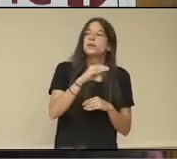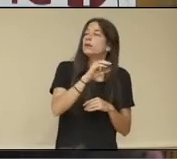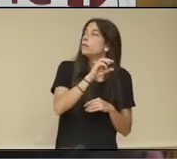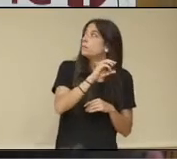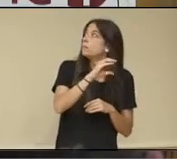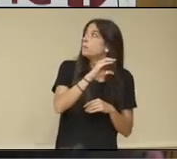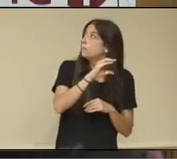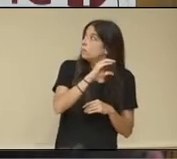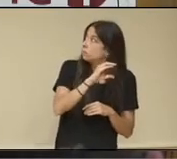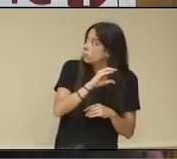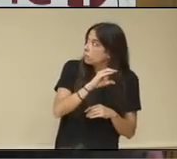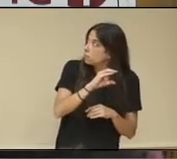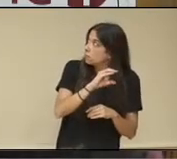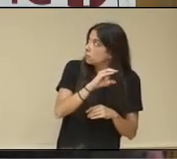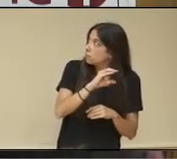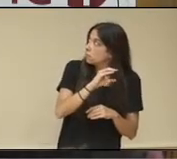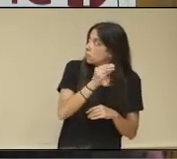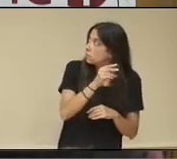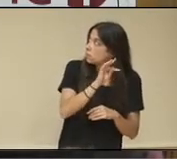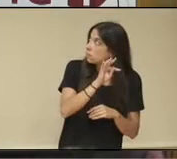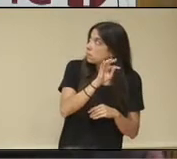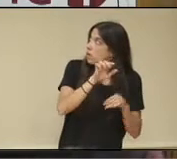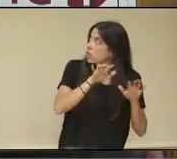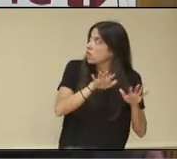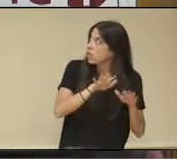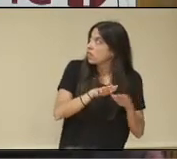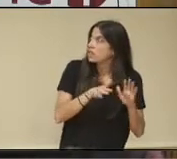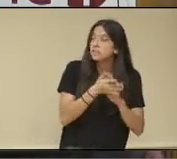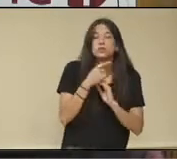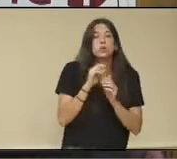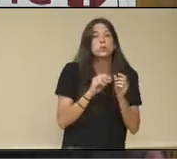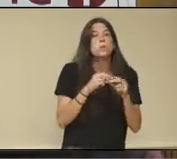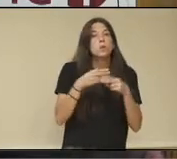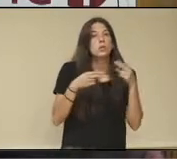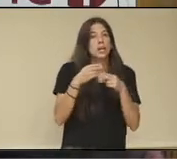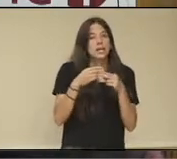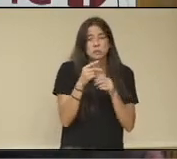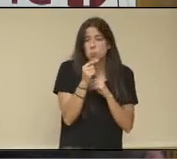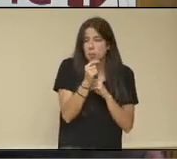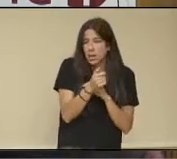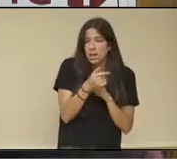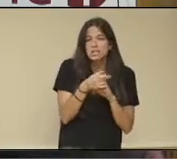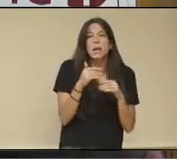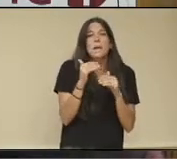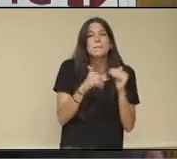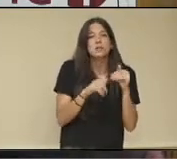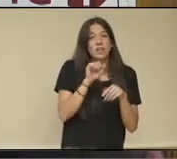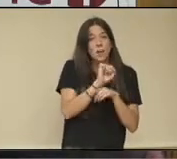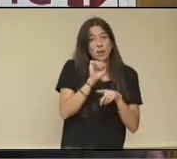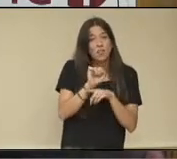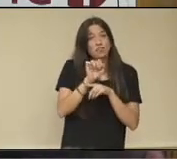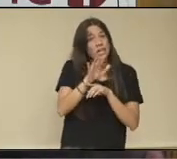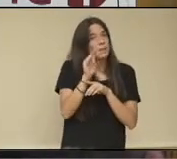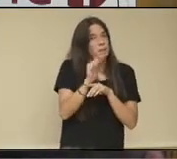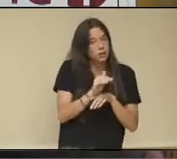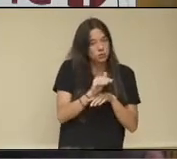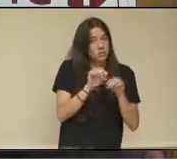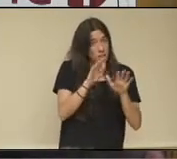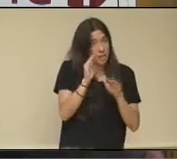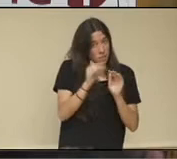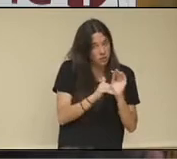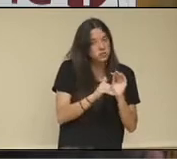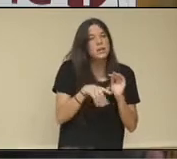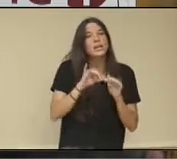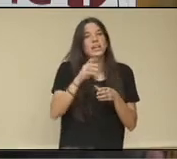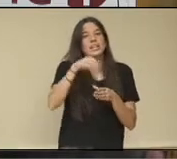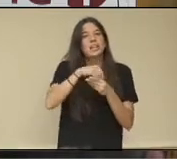son proteínas tremendamente pequeñas, de menos de 100 aminoácidos, que contienen casi 99